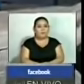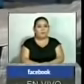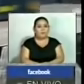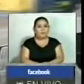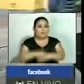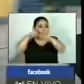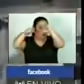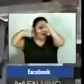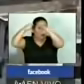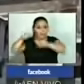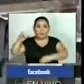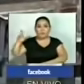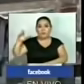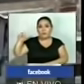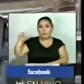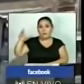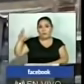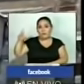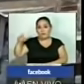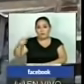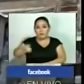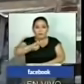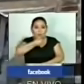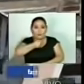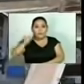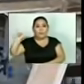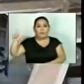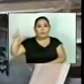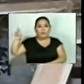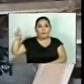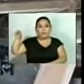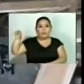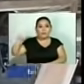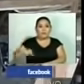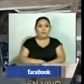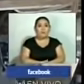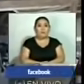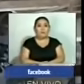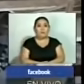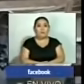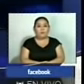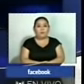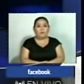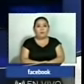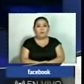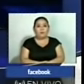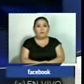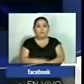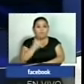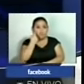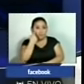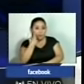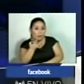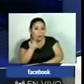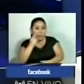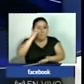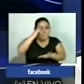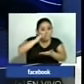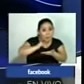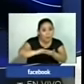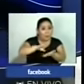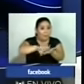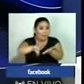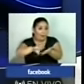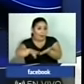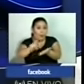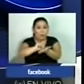Con imágenes de Ricardo Tovar, un reporte de Luis Alberto López. Y reducir el pago de las cuotas en los